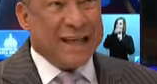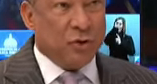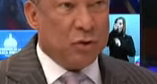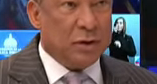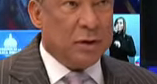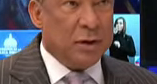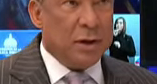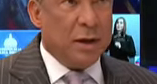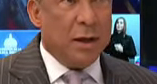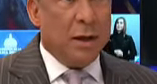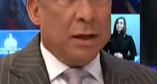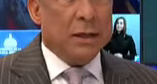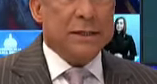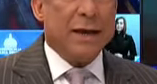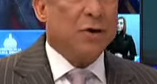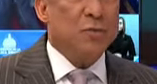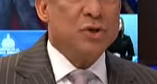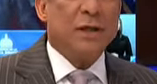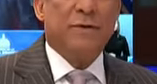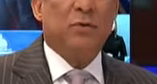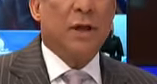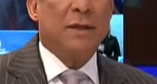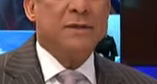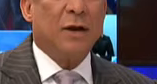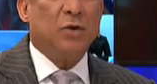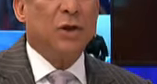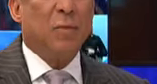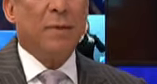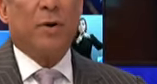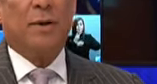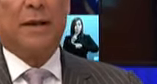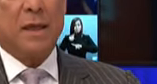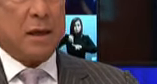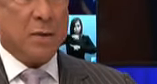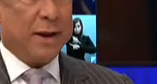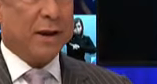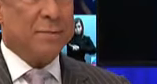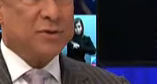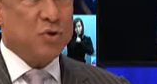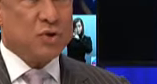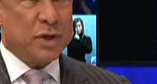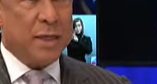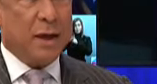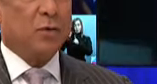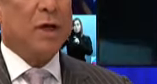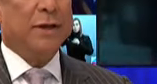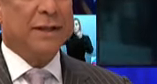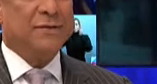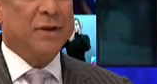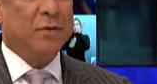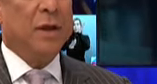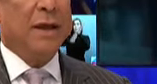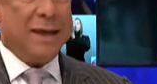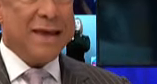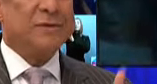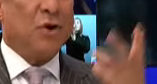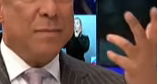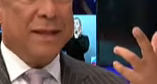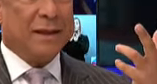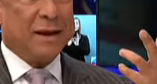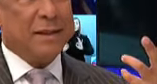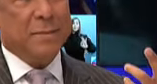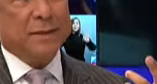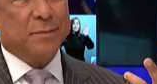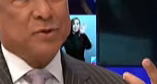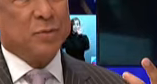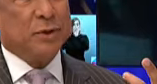venido tratando, llegan con muchas dificultades de salud y lo más probable es que haya que llevarla a camas UCI, a cuidados intensivos. Eso